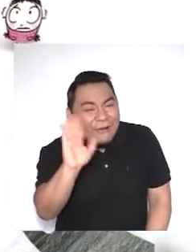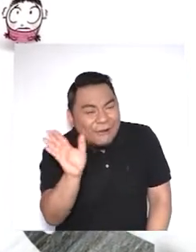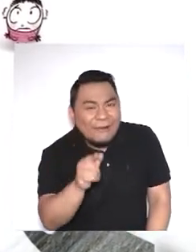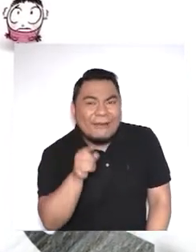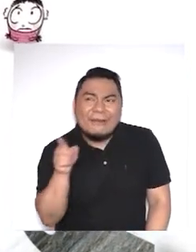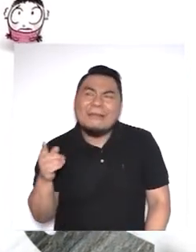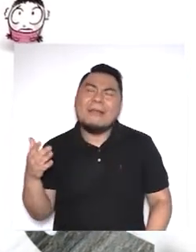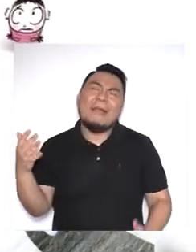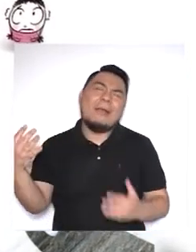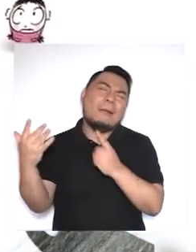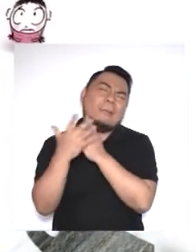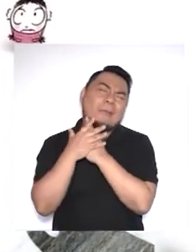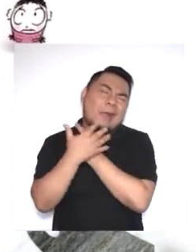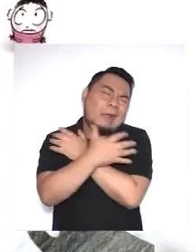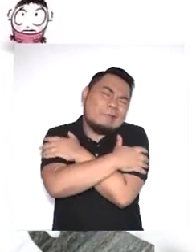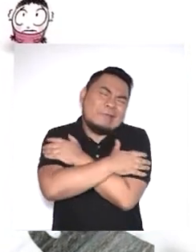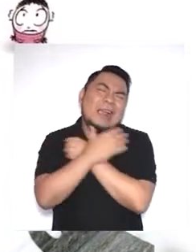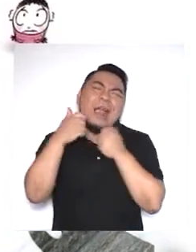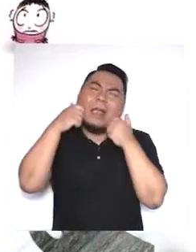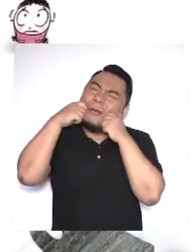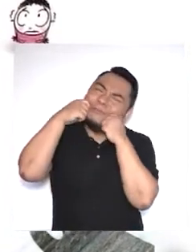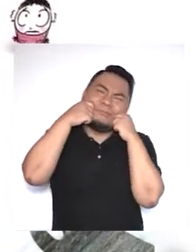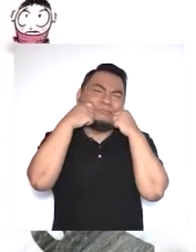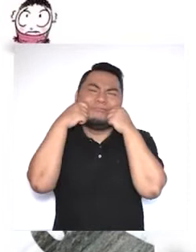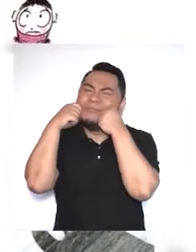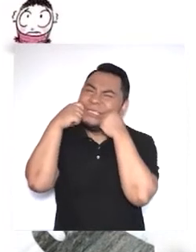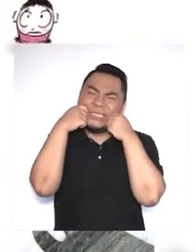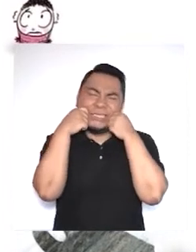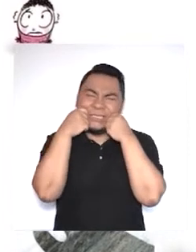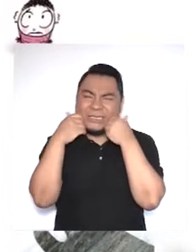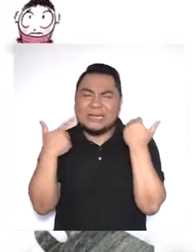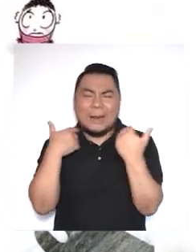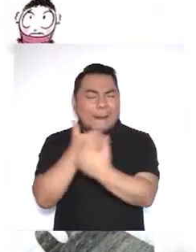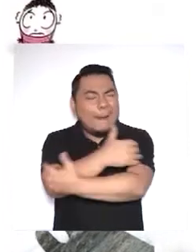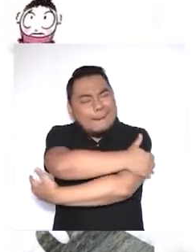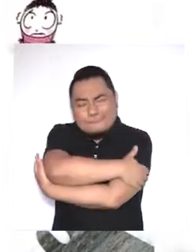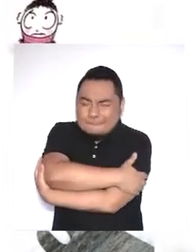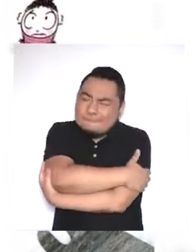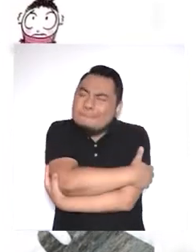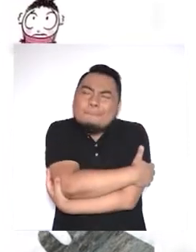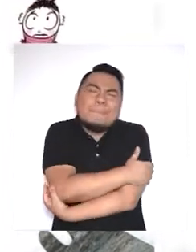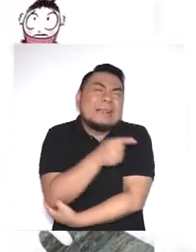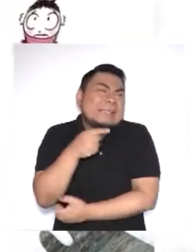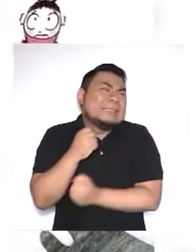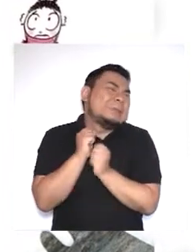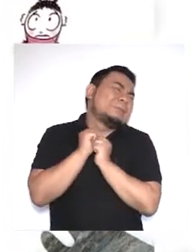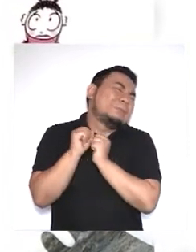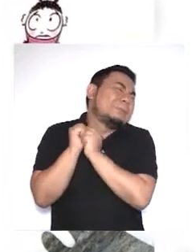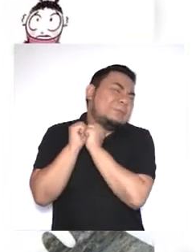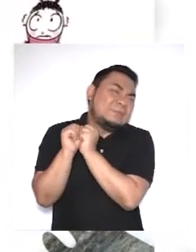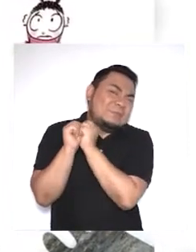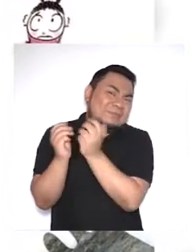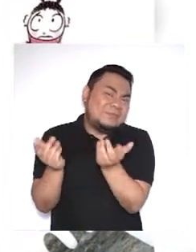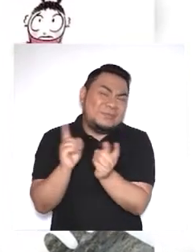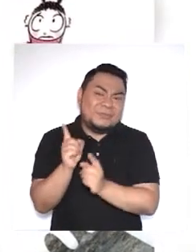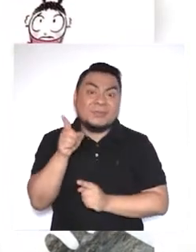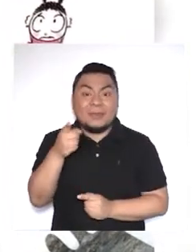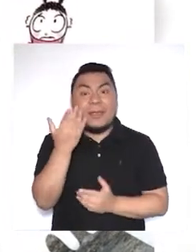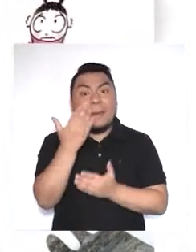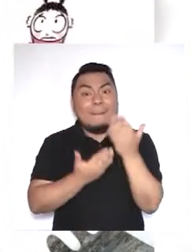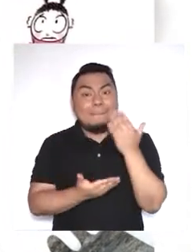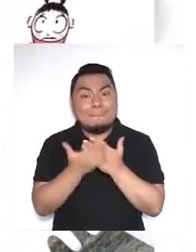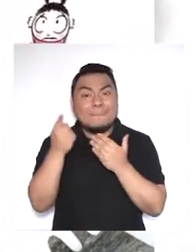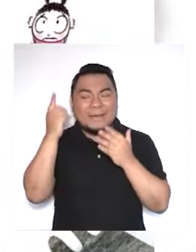le aplastaban los cachetes, la apachurraban con abrazos que no pedía y con las manos